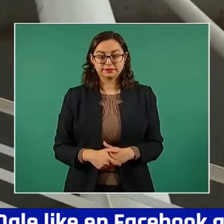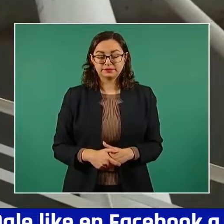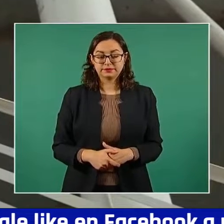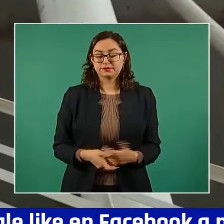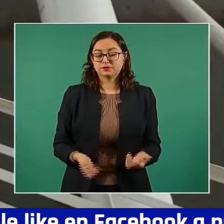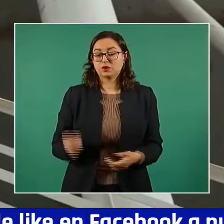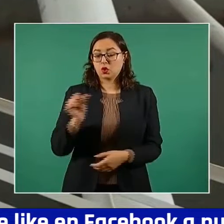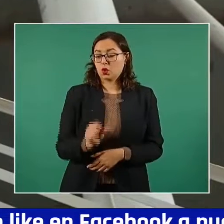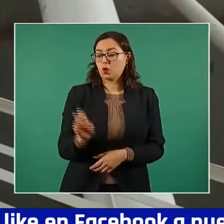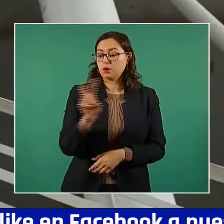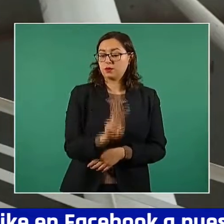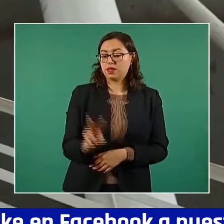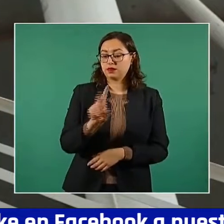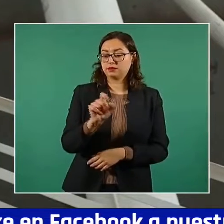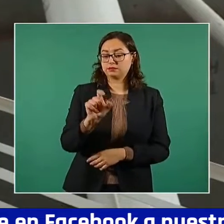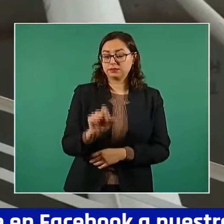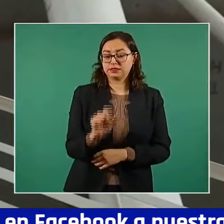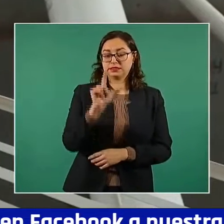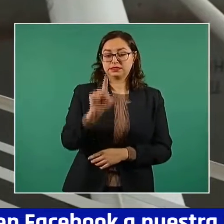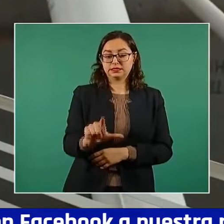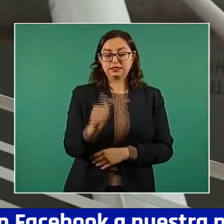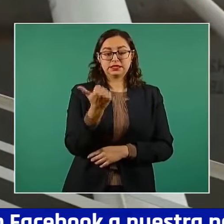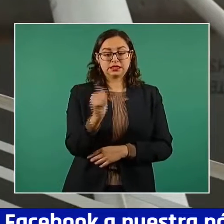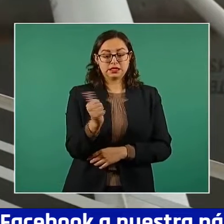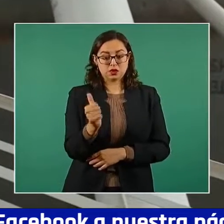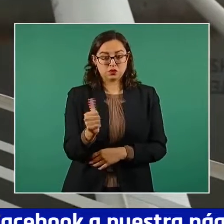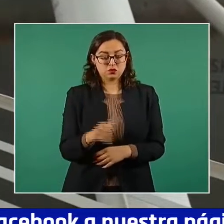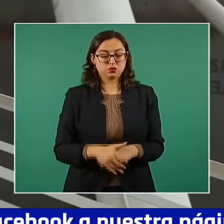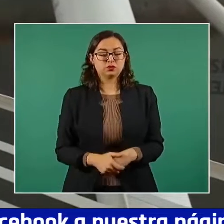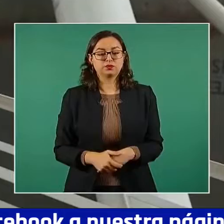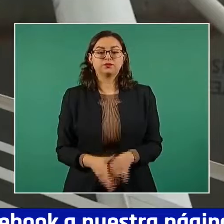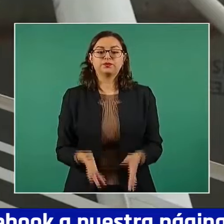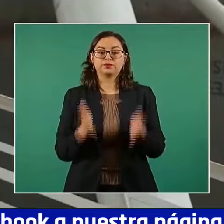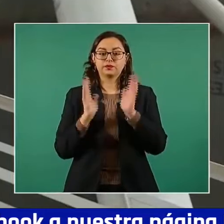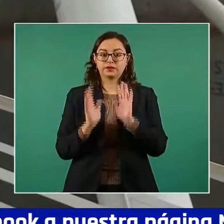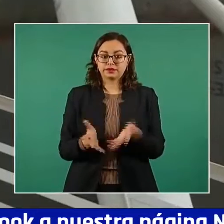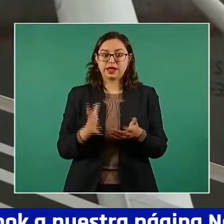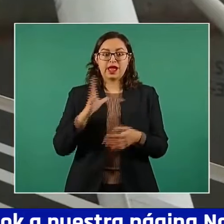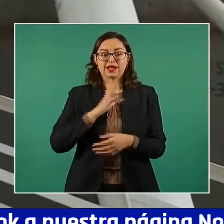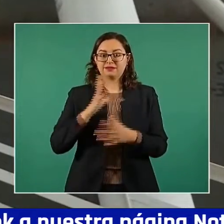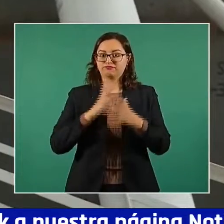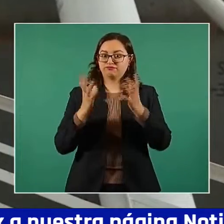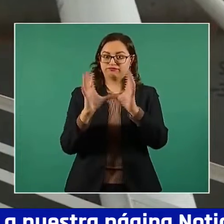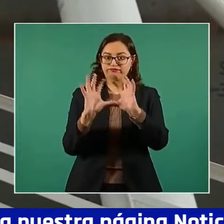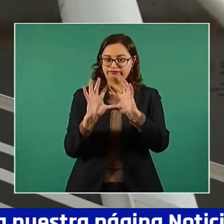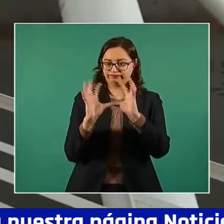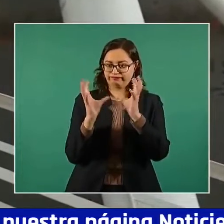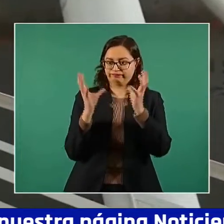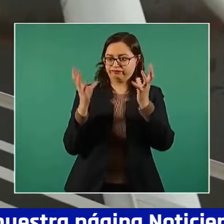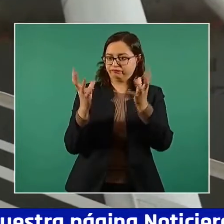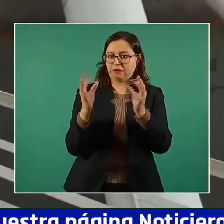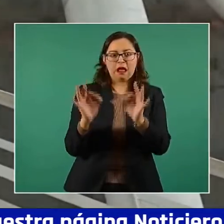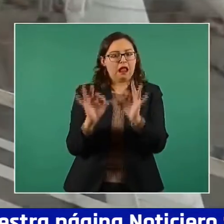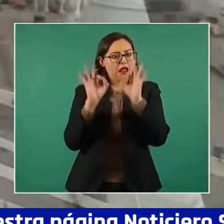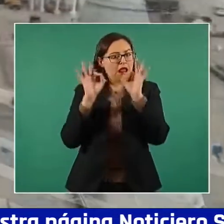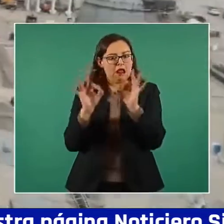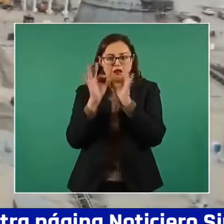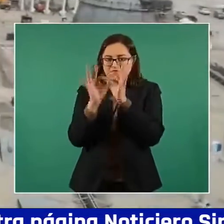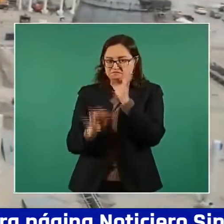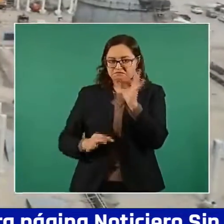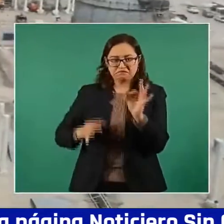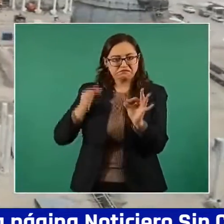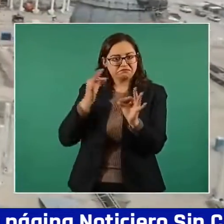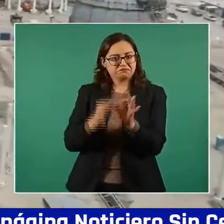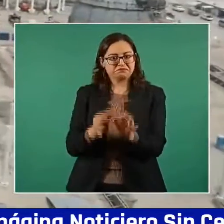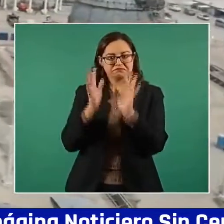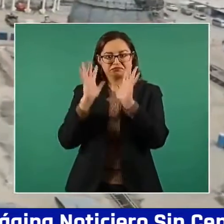Es viernes 27 de agosto y ya estamos en la primera esfera que ya terminó su construcción, toda la obra mecánica